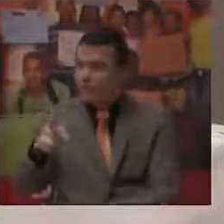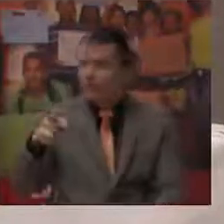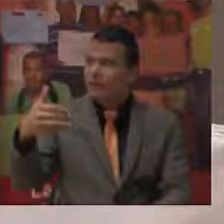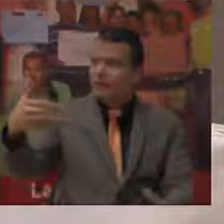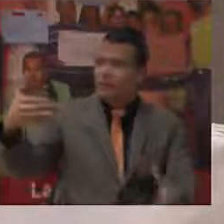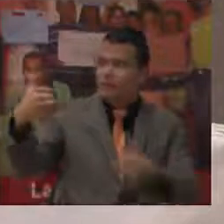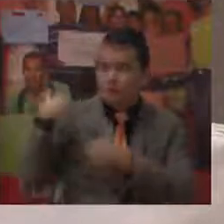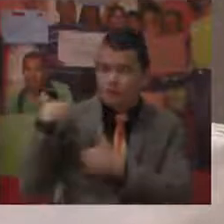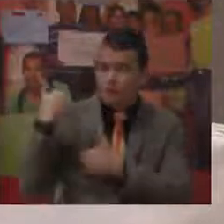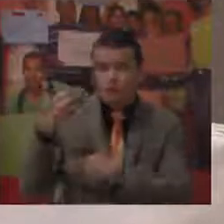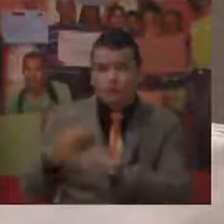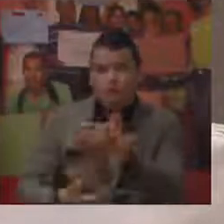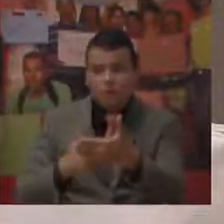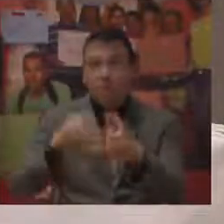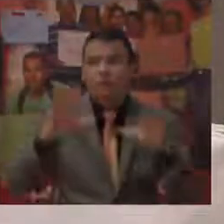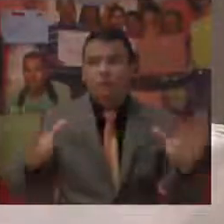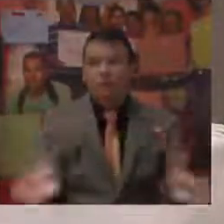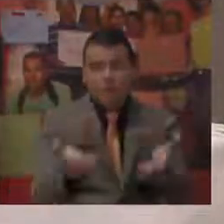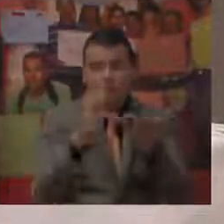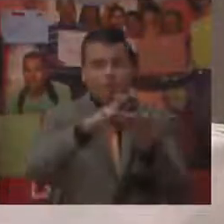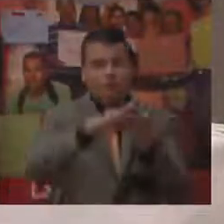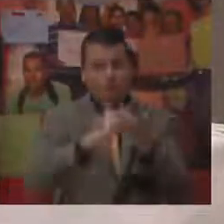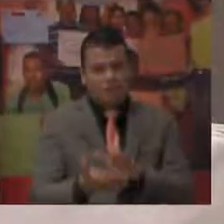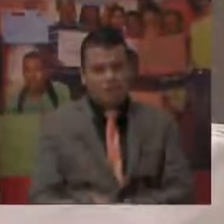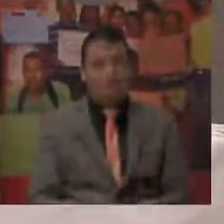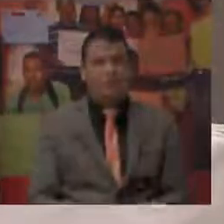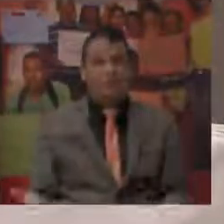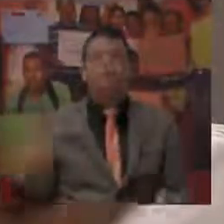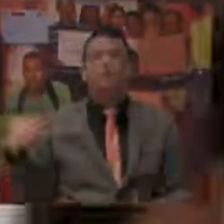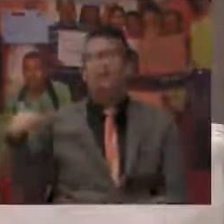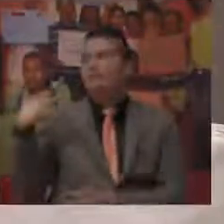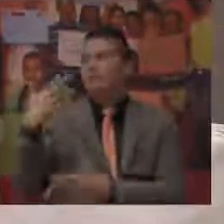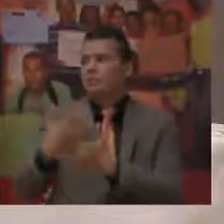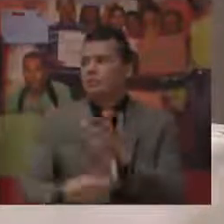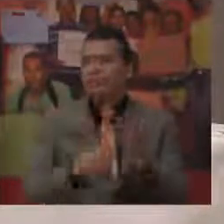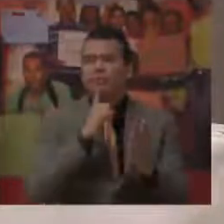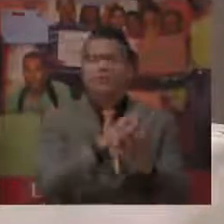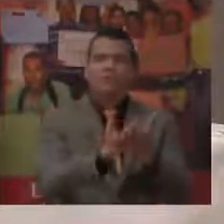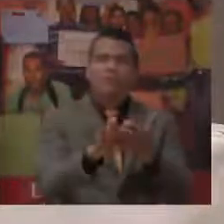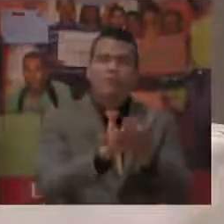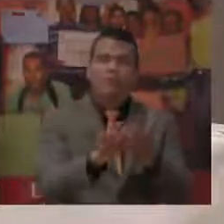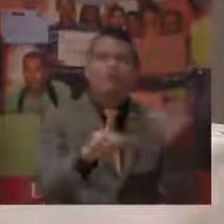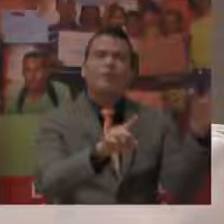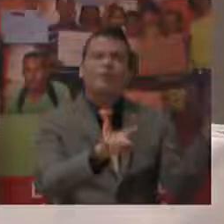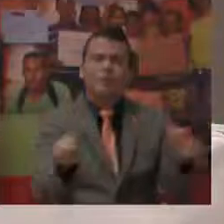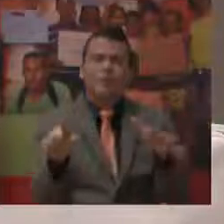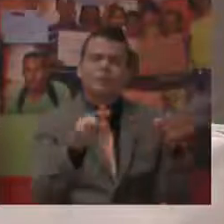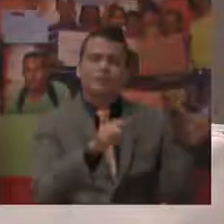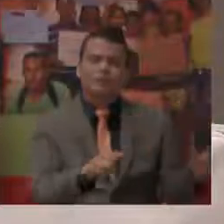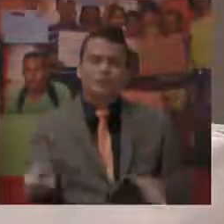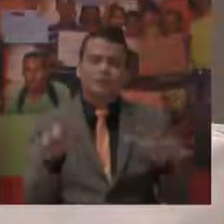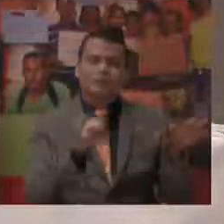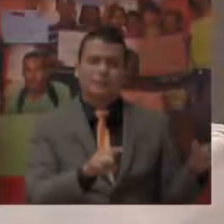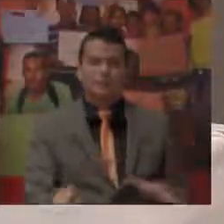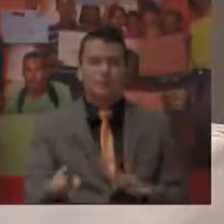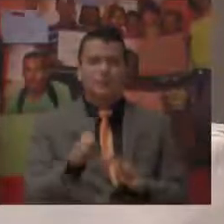del proceso de construcción de paz. Lo hemos mencionado en nuestros informes semestrales, para que no se